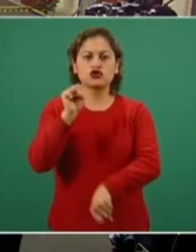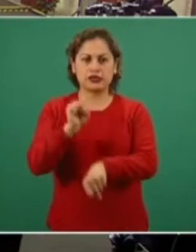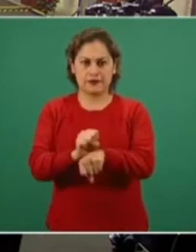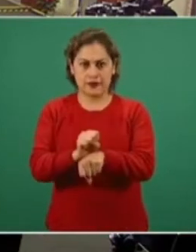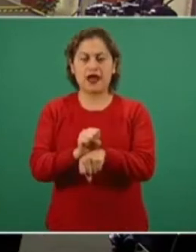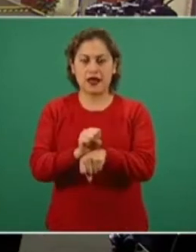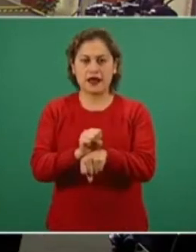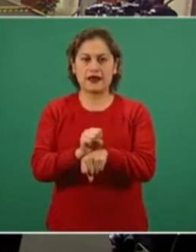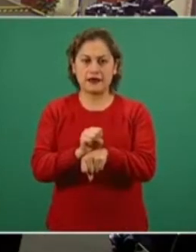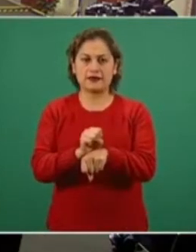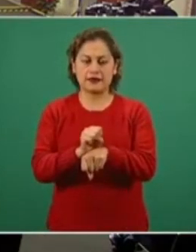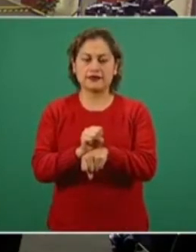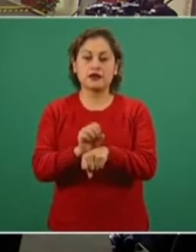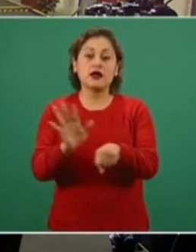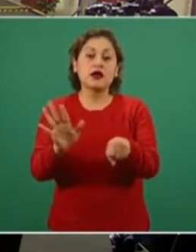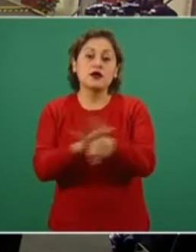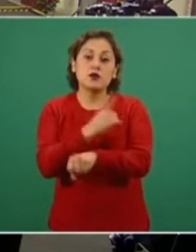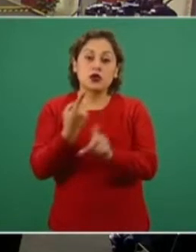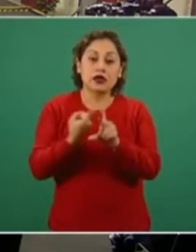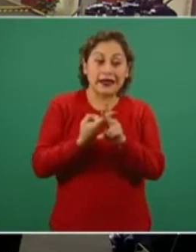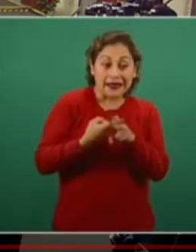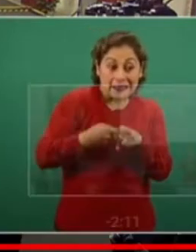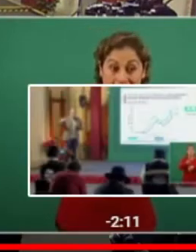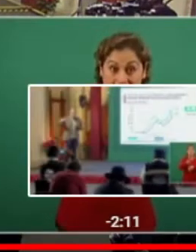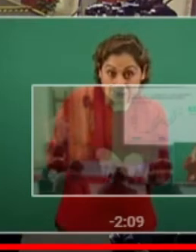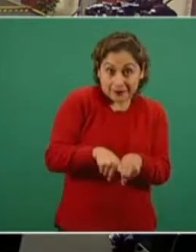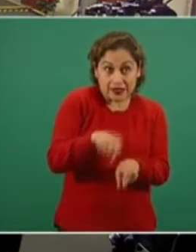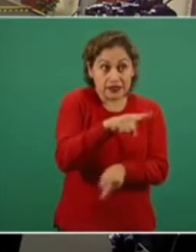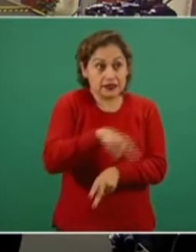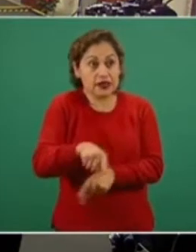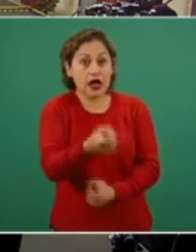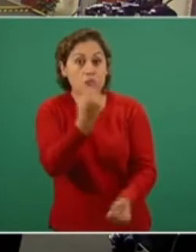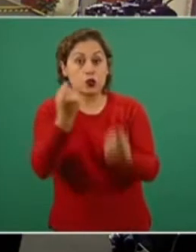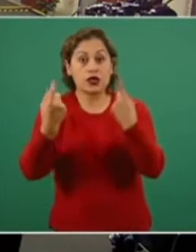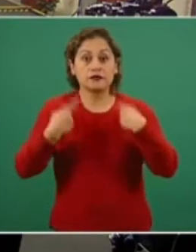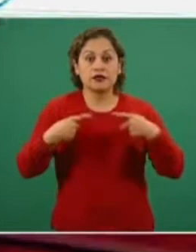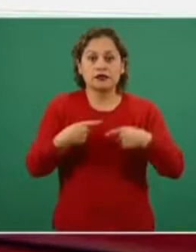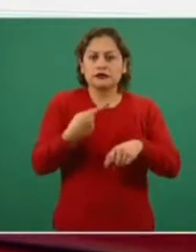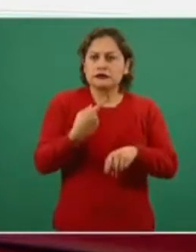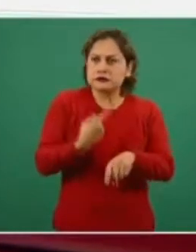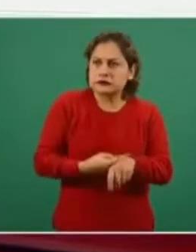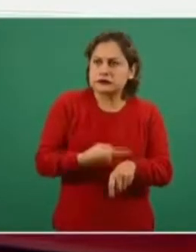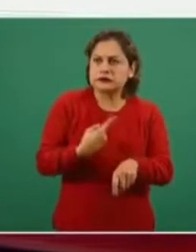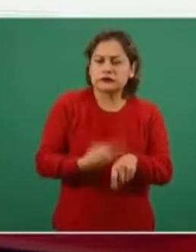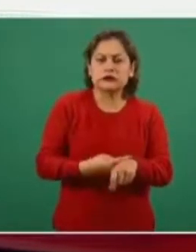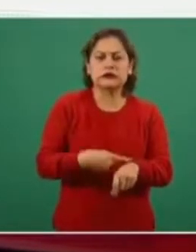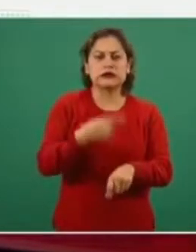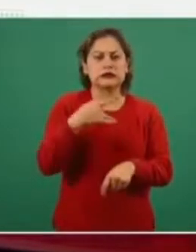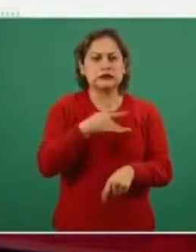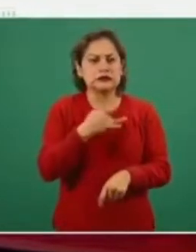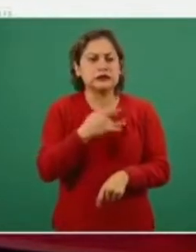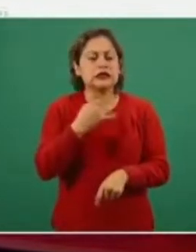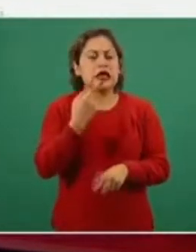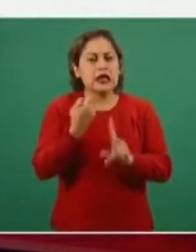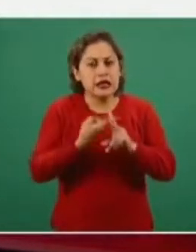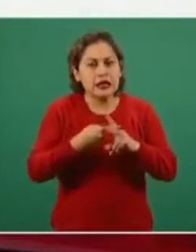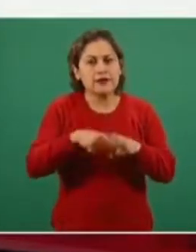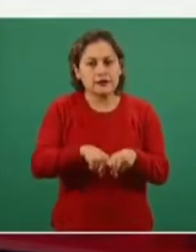por inicio de síntomas, de cuando las personas iniciaron síntomas, esas dos semanas son los que nos